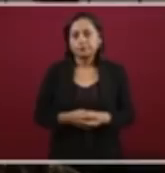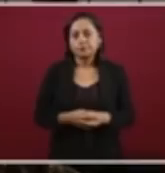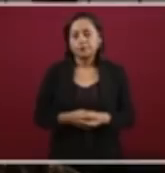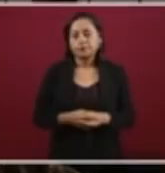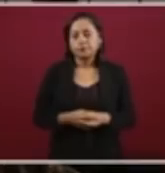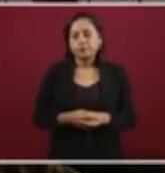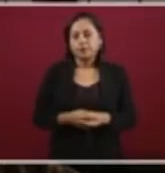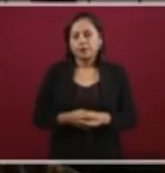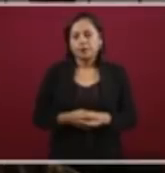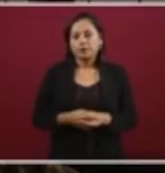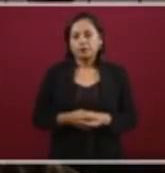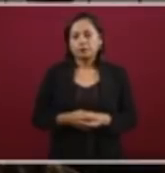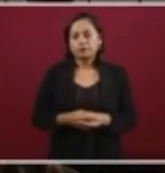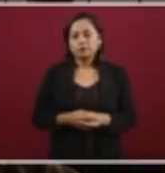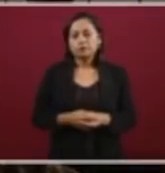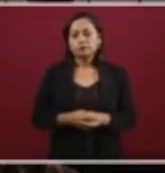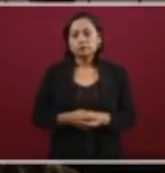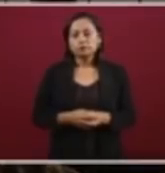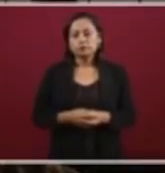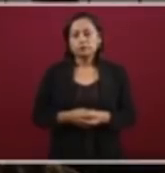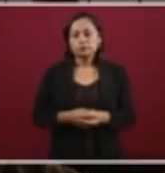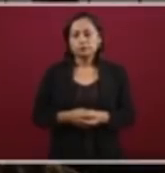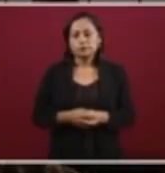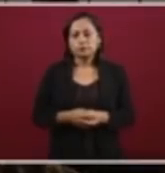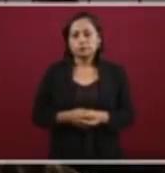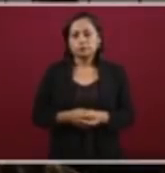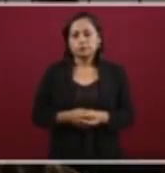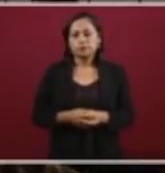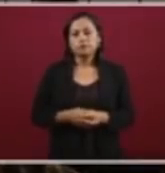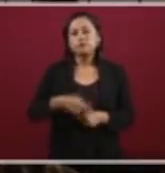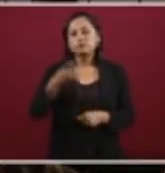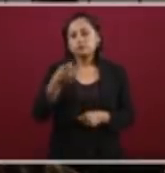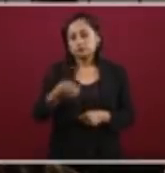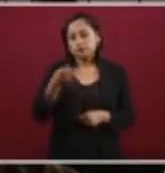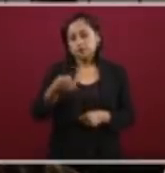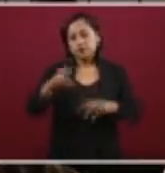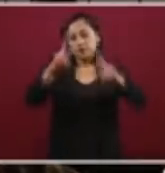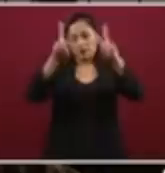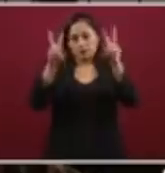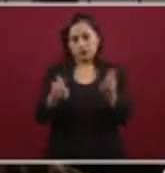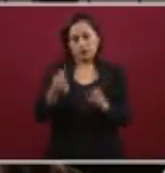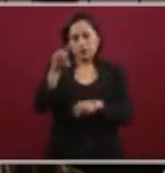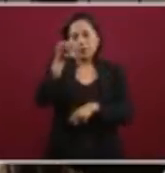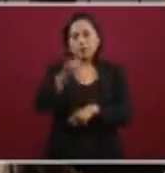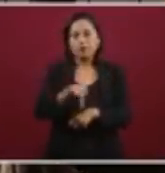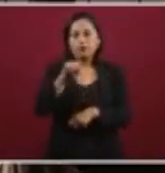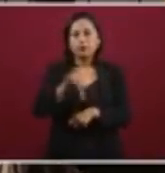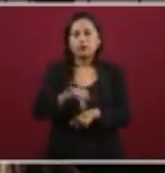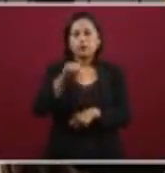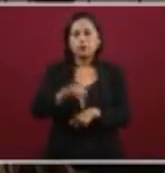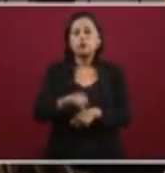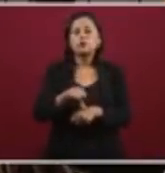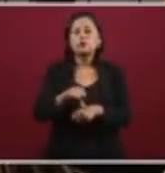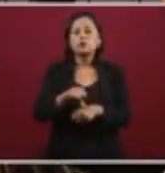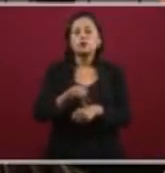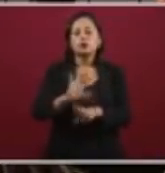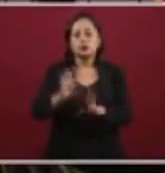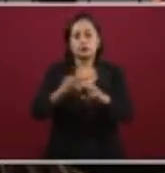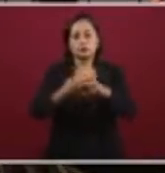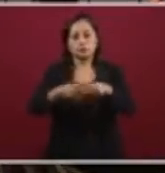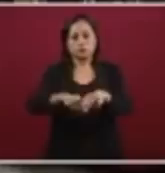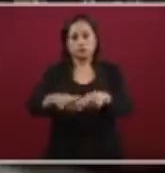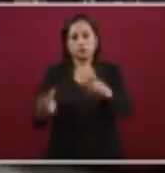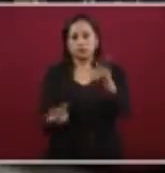bueno pues este este es el tema de hoy abrimos para preguntas